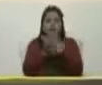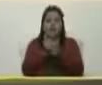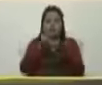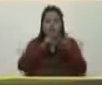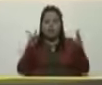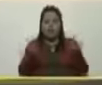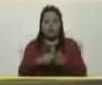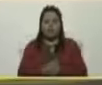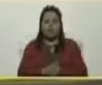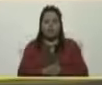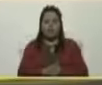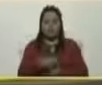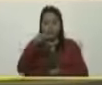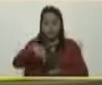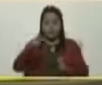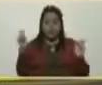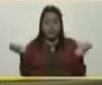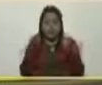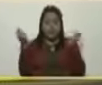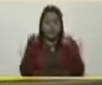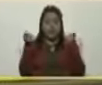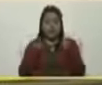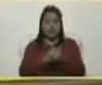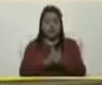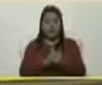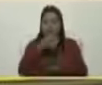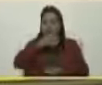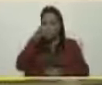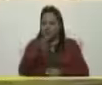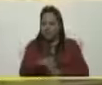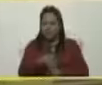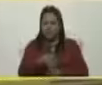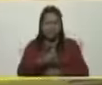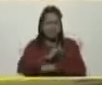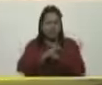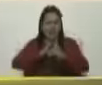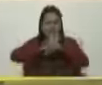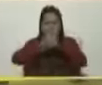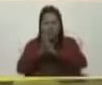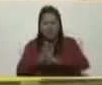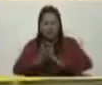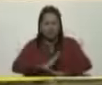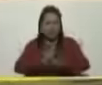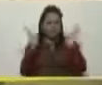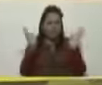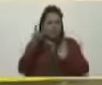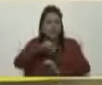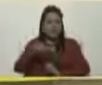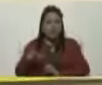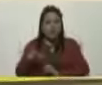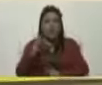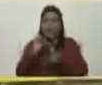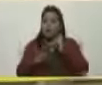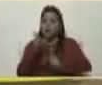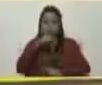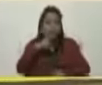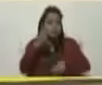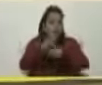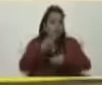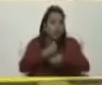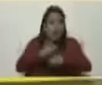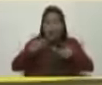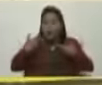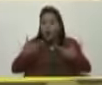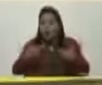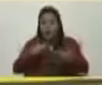Y que esta campaña, bueno, de verdad desbloquea a mucha gente que no trabajan, que qué sé yo, y